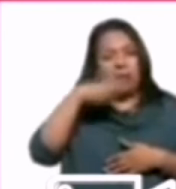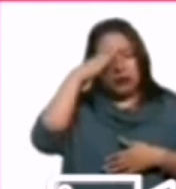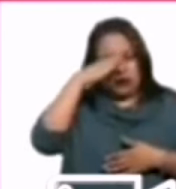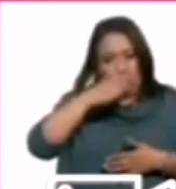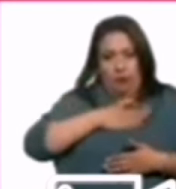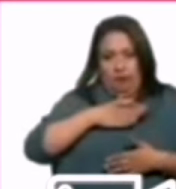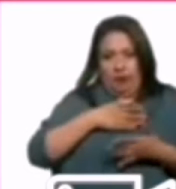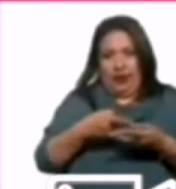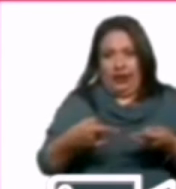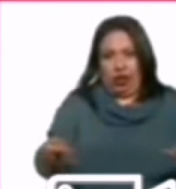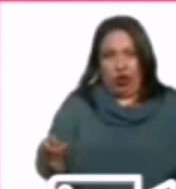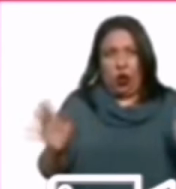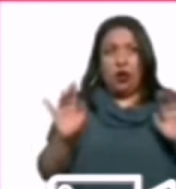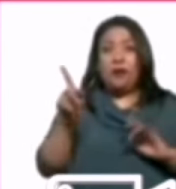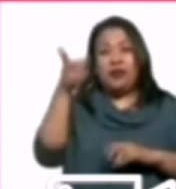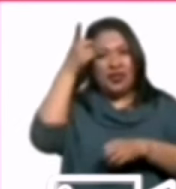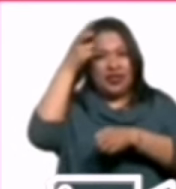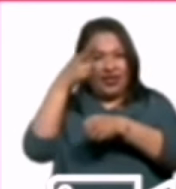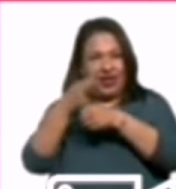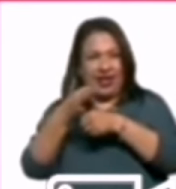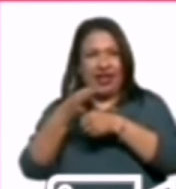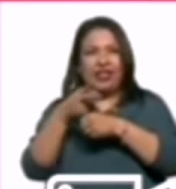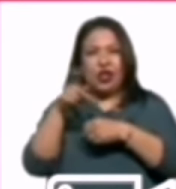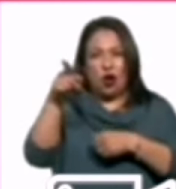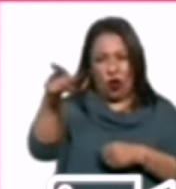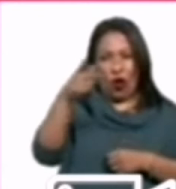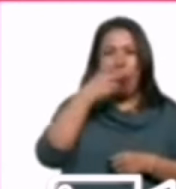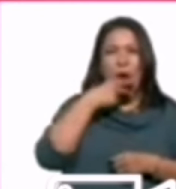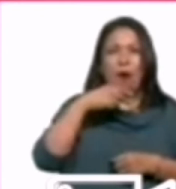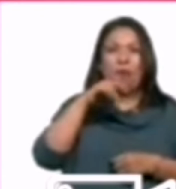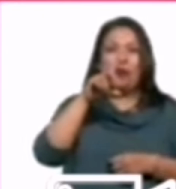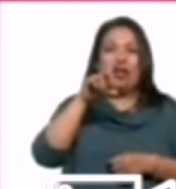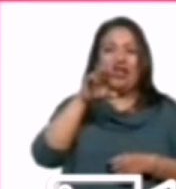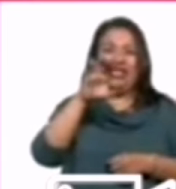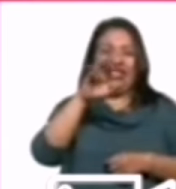y en mi historia, pero el director, que es Jonné Cervantes,